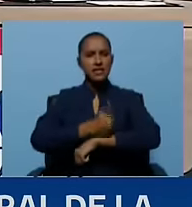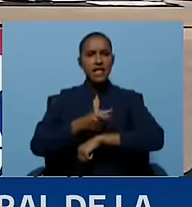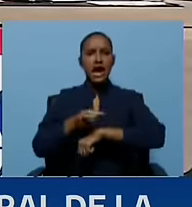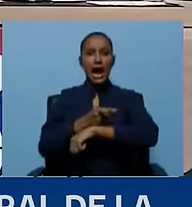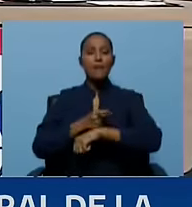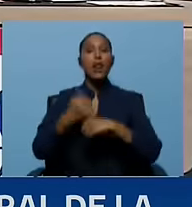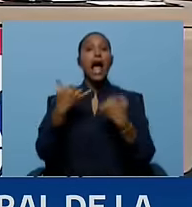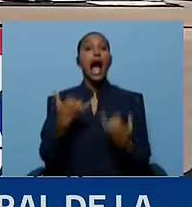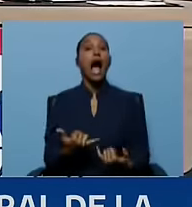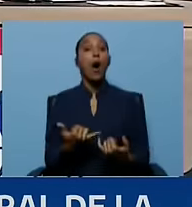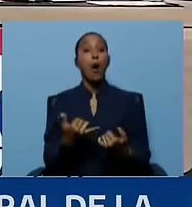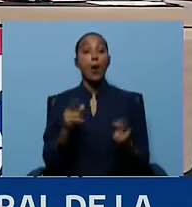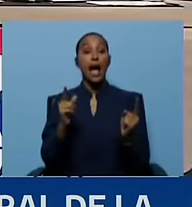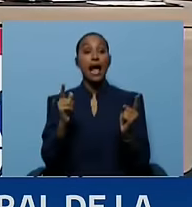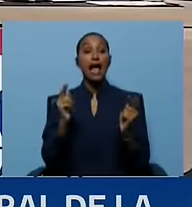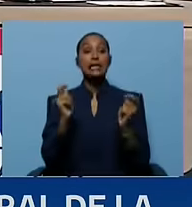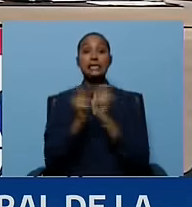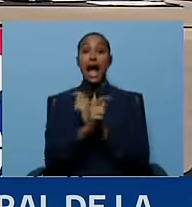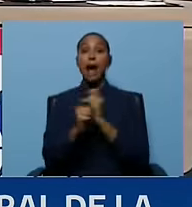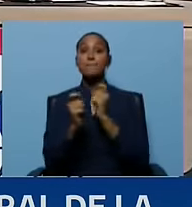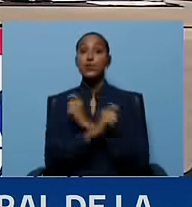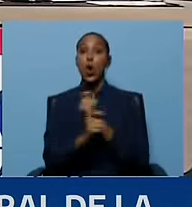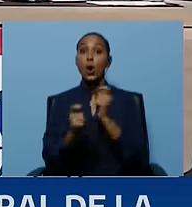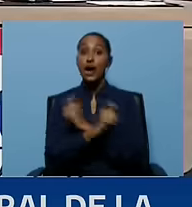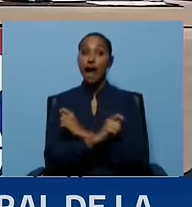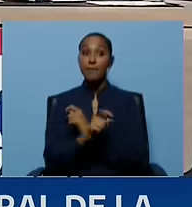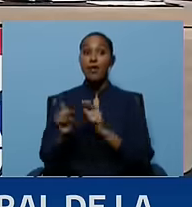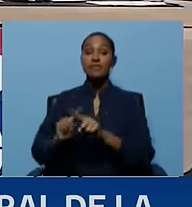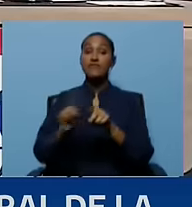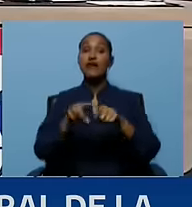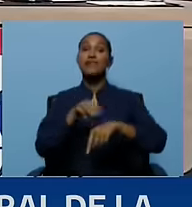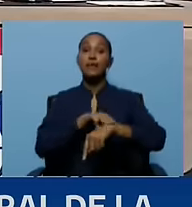cambios necesarios de distintos ministerios